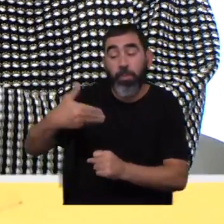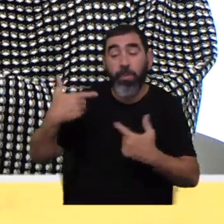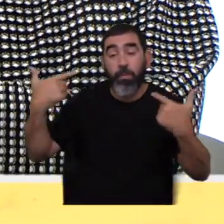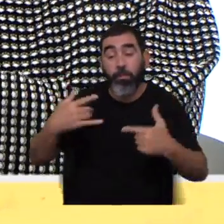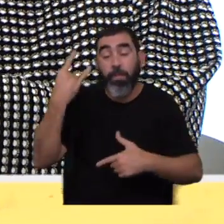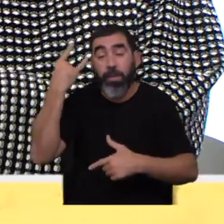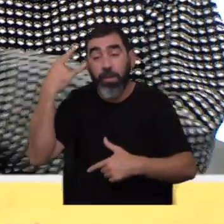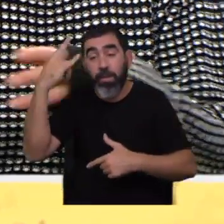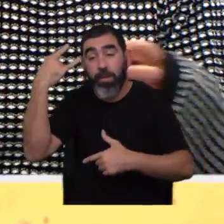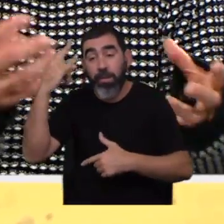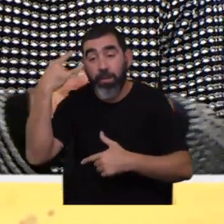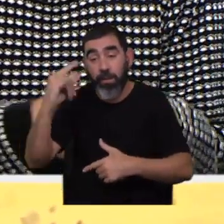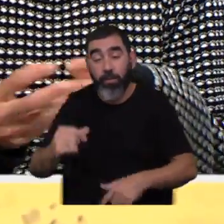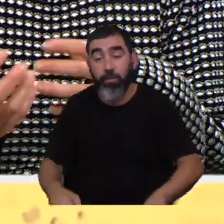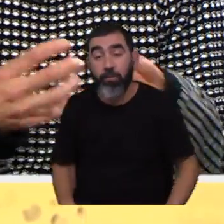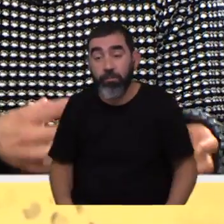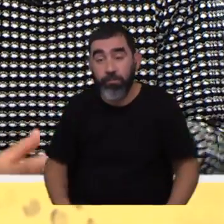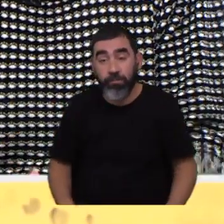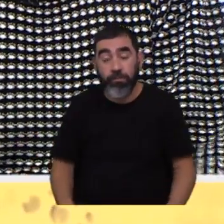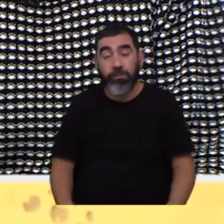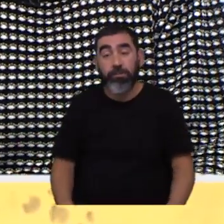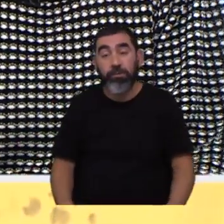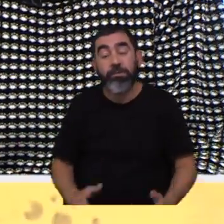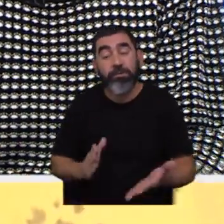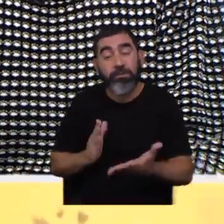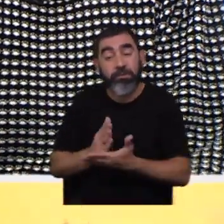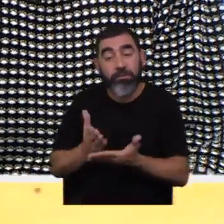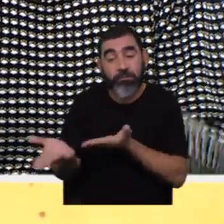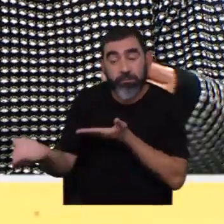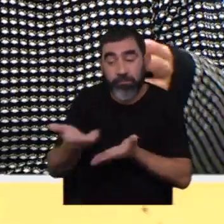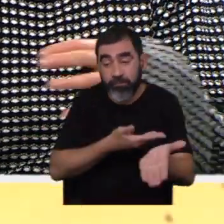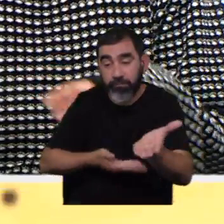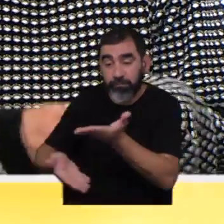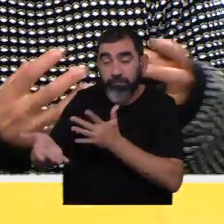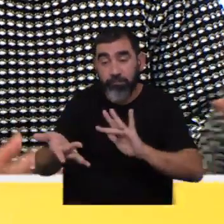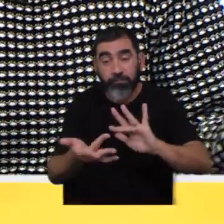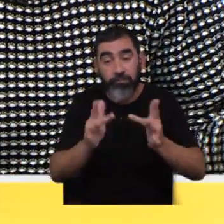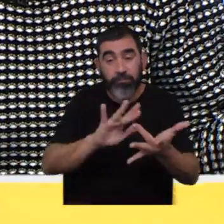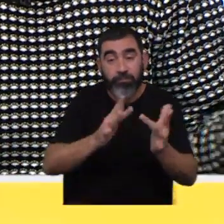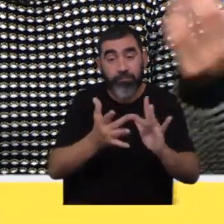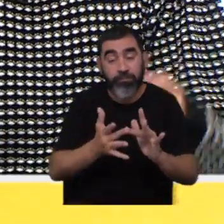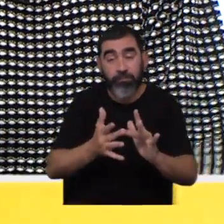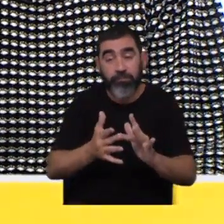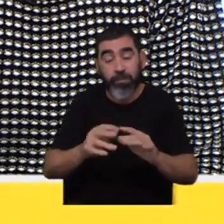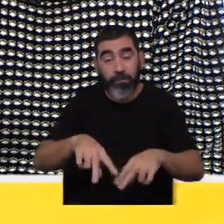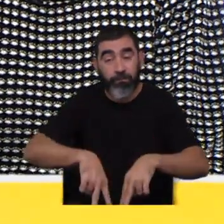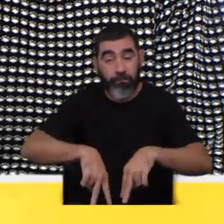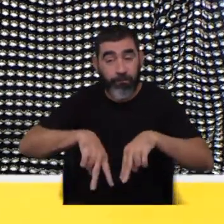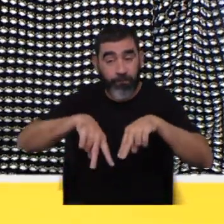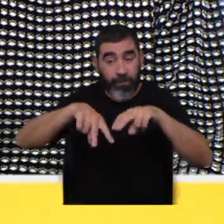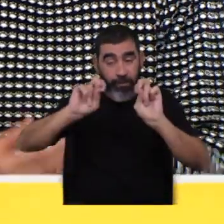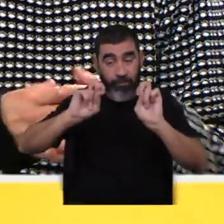Ganadería, Agricultura y Pesca. Entonces siempre estamos como, digamos, en conjunto, siendo por una parte